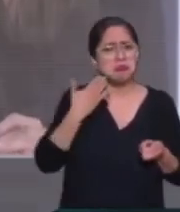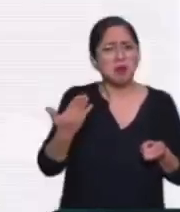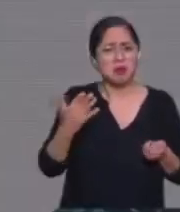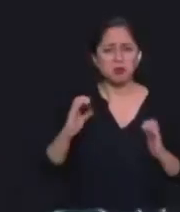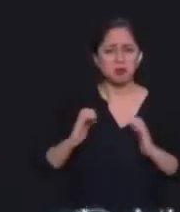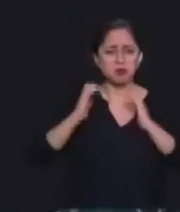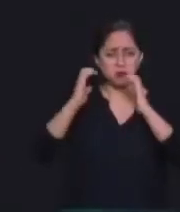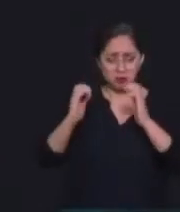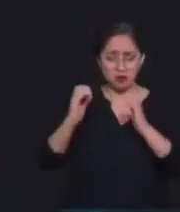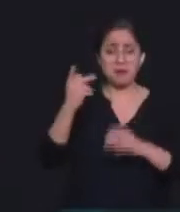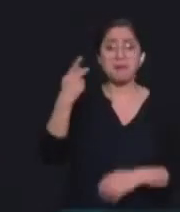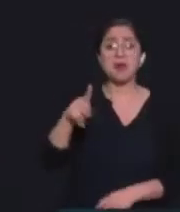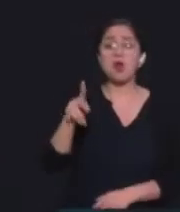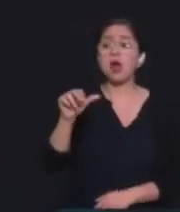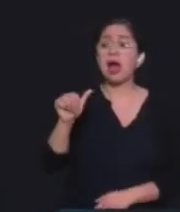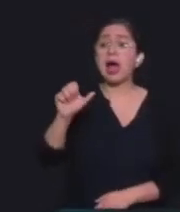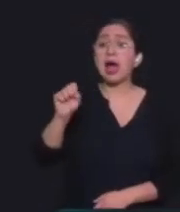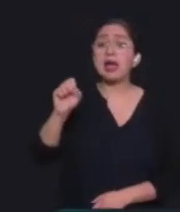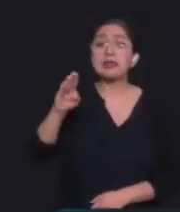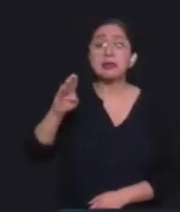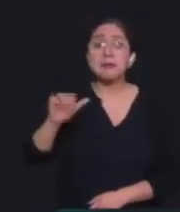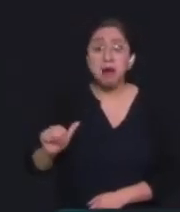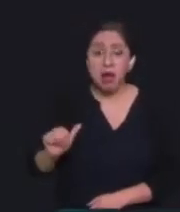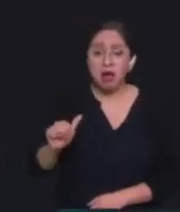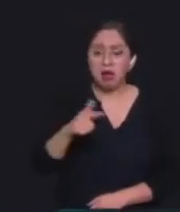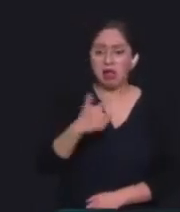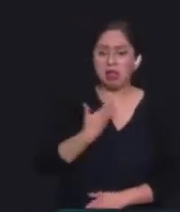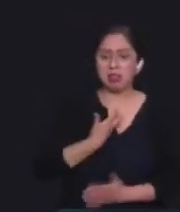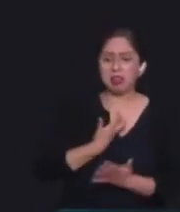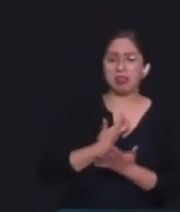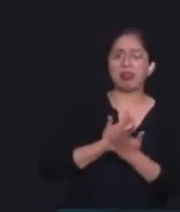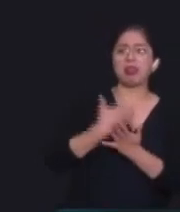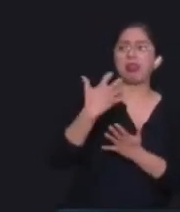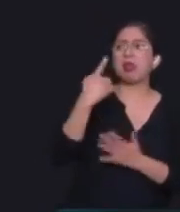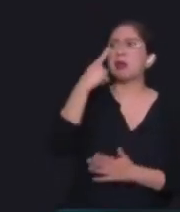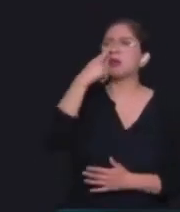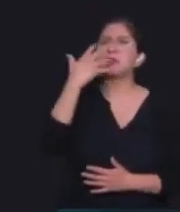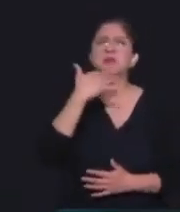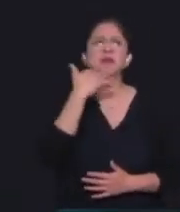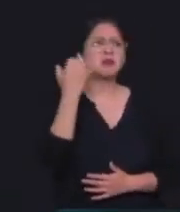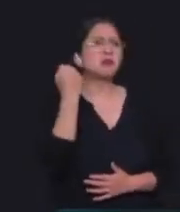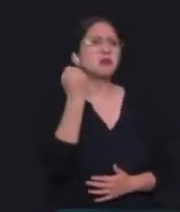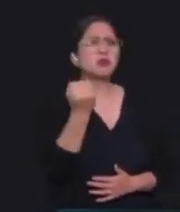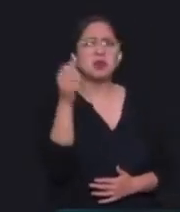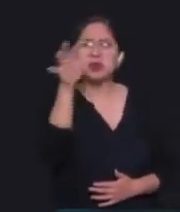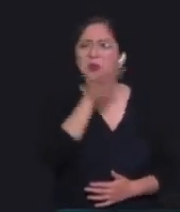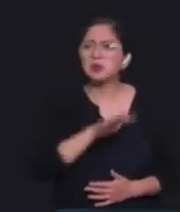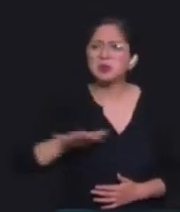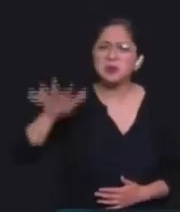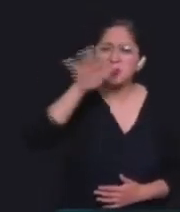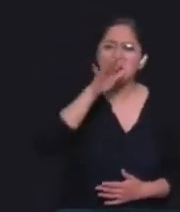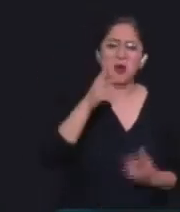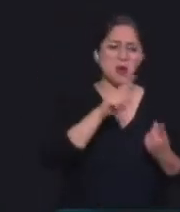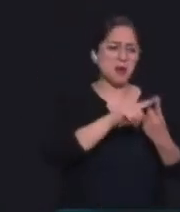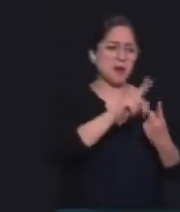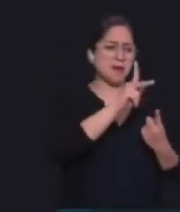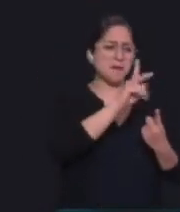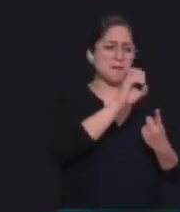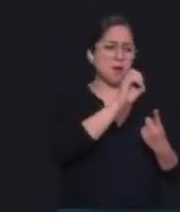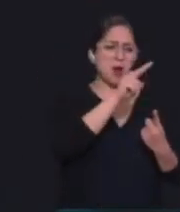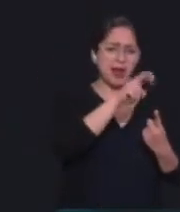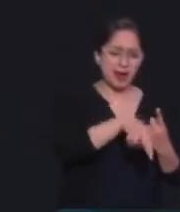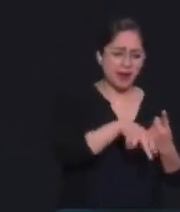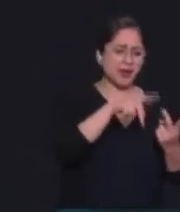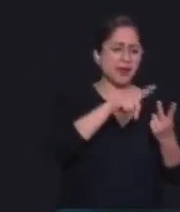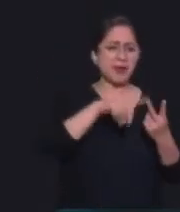de hiperreacción, es una reacción exagerada a los contaminantes o a las sustancias que hay en el medio ambiente, que pueden ser pólenes, pueden ser pelos